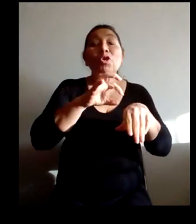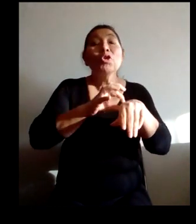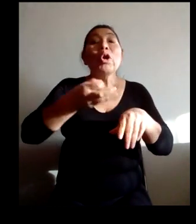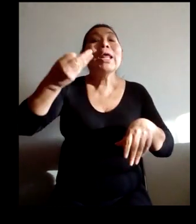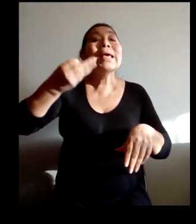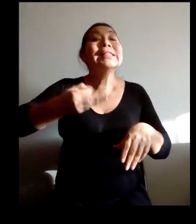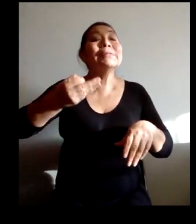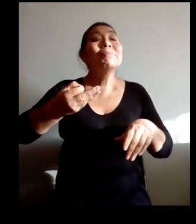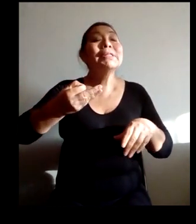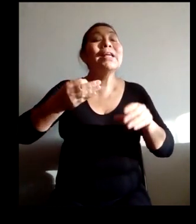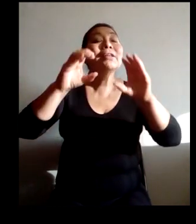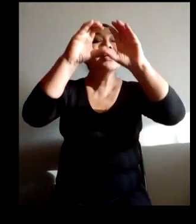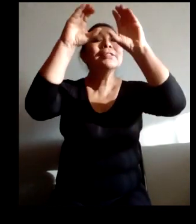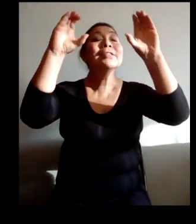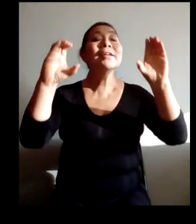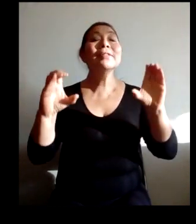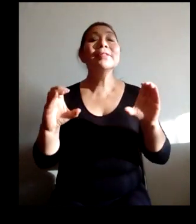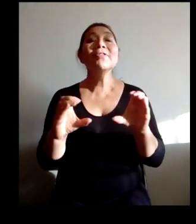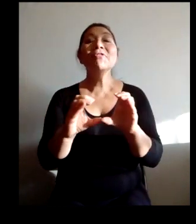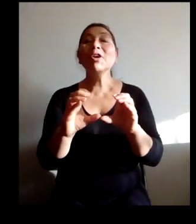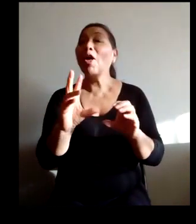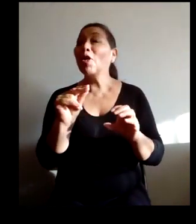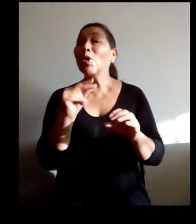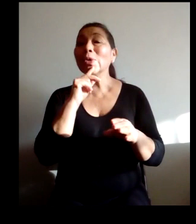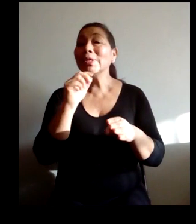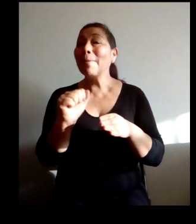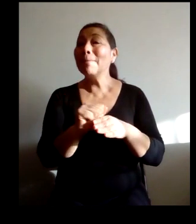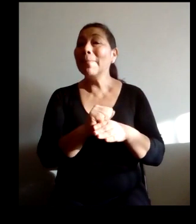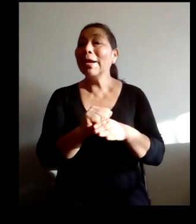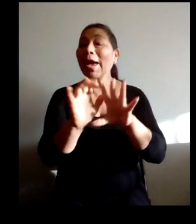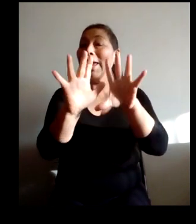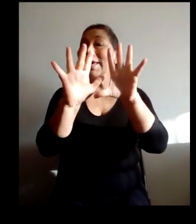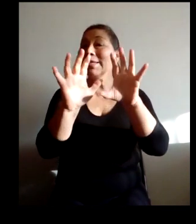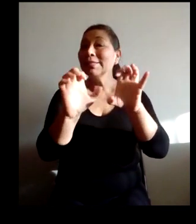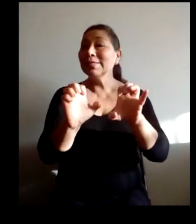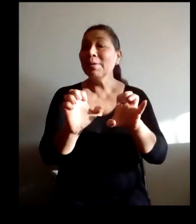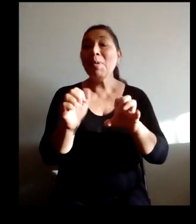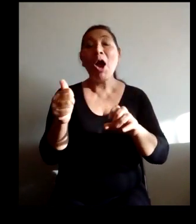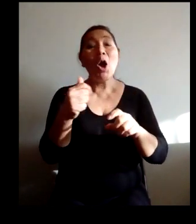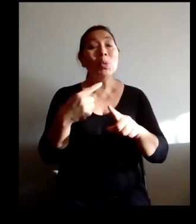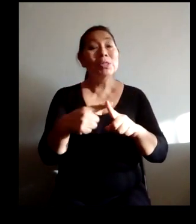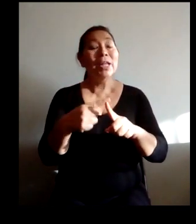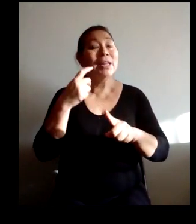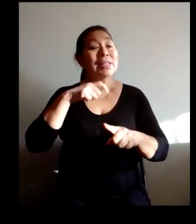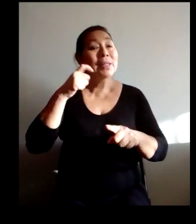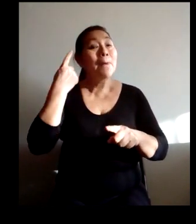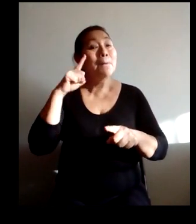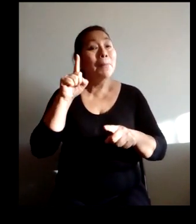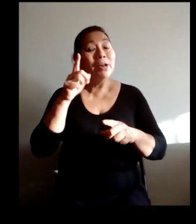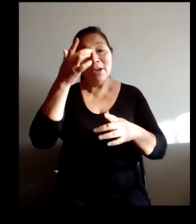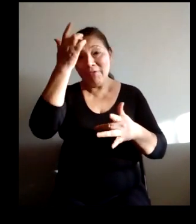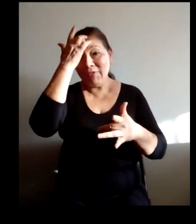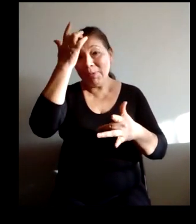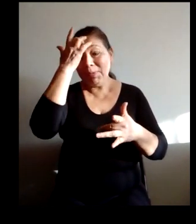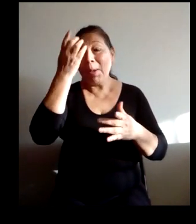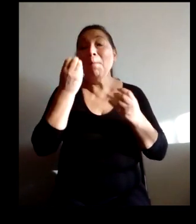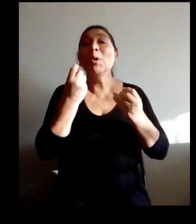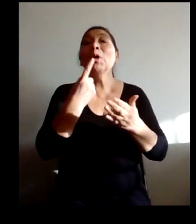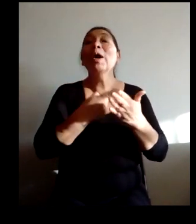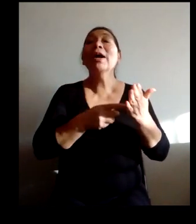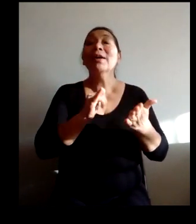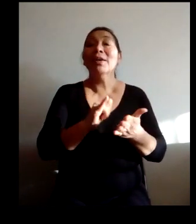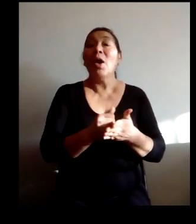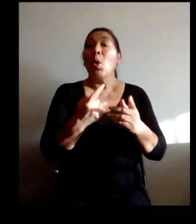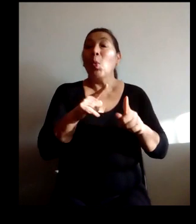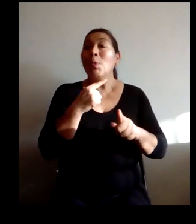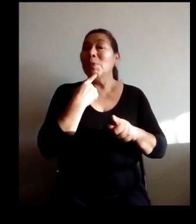ser especialista y certificado, y también que no se ha practicado el examen auxiliar necesario para el diagnóstico de la enfermedad.